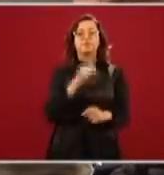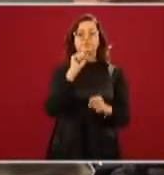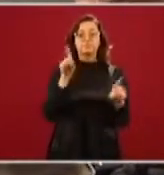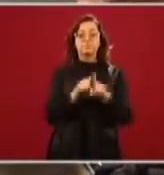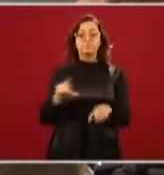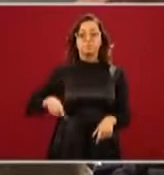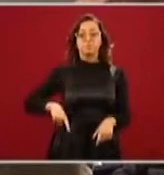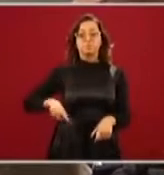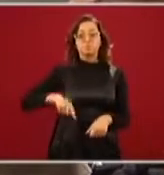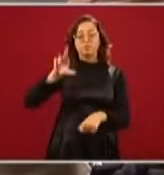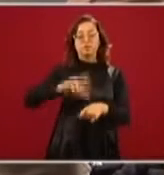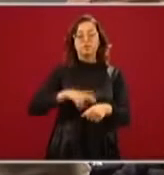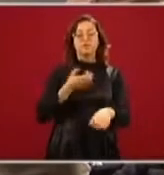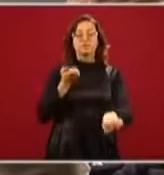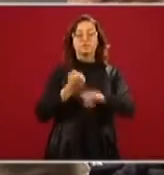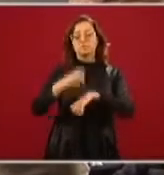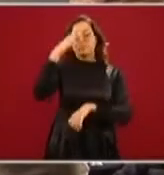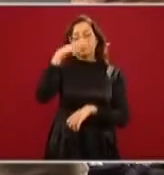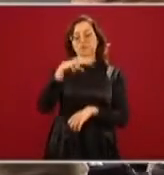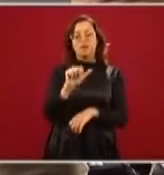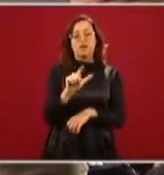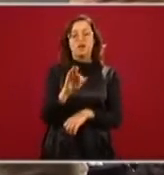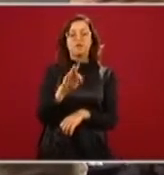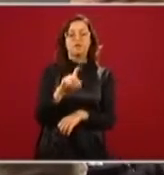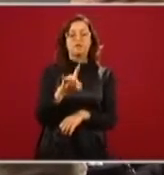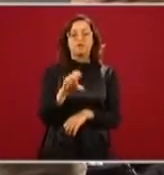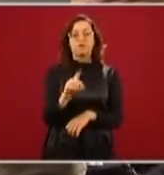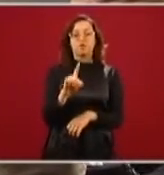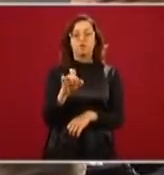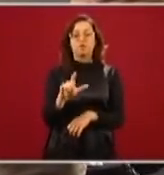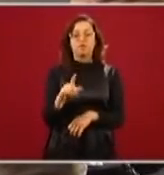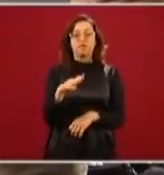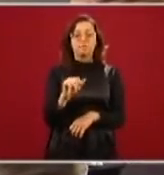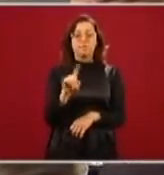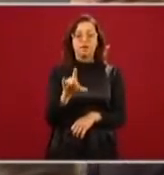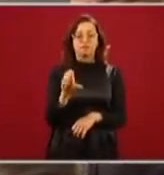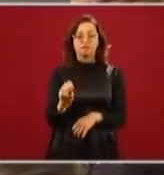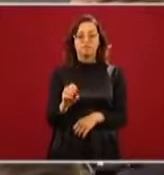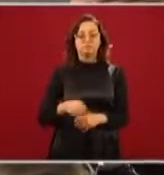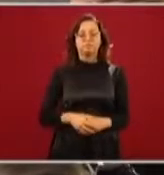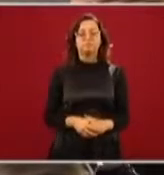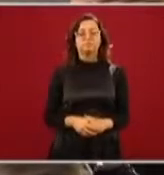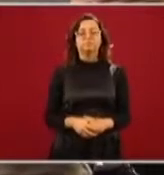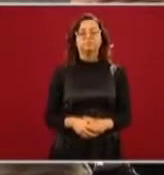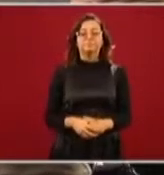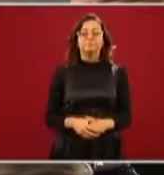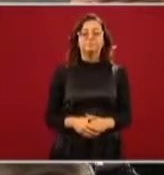del Estado de México, Alfredo del Mazo, y quienes ya desde